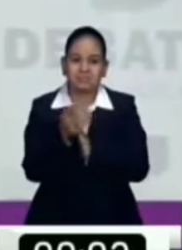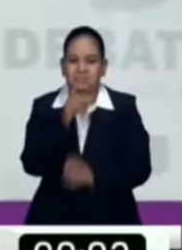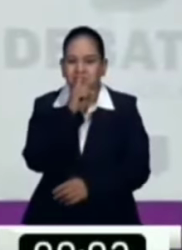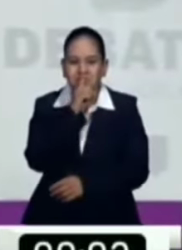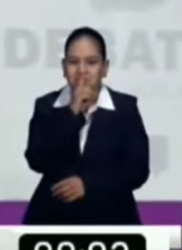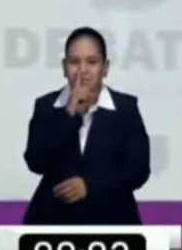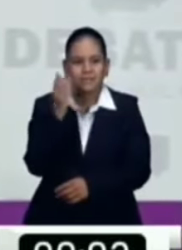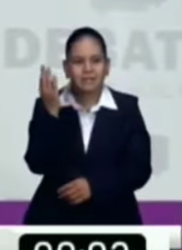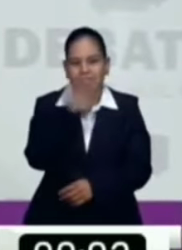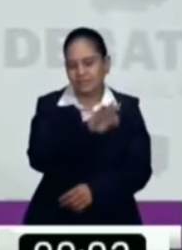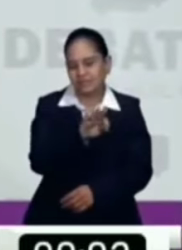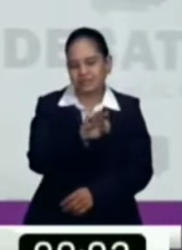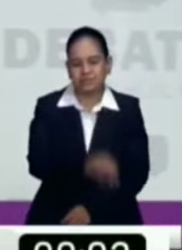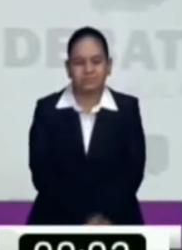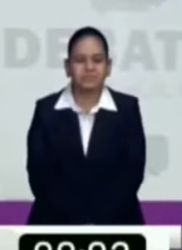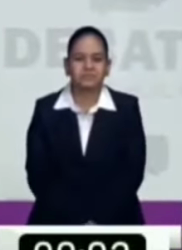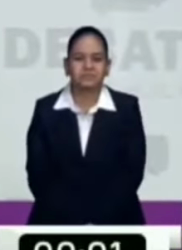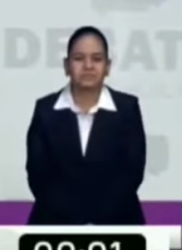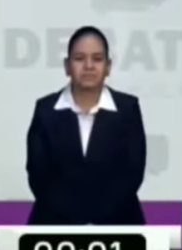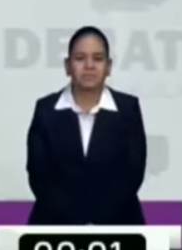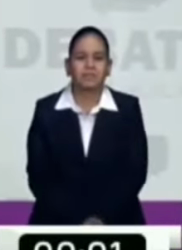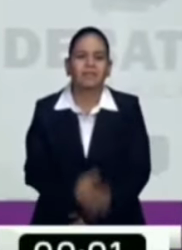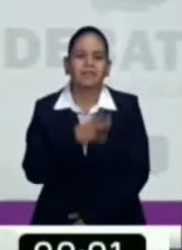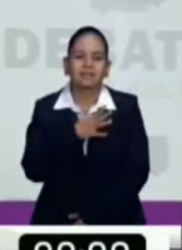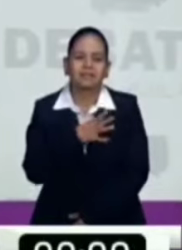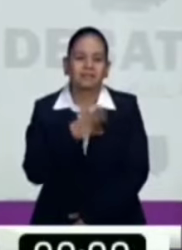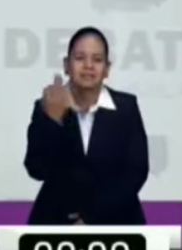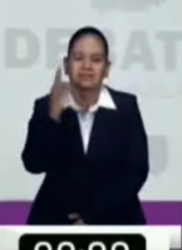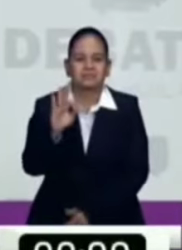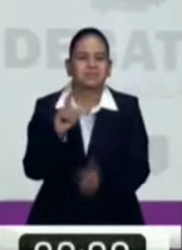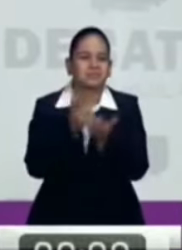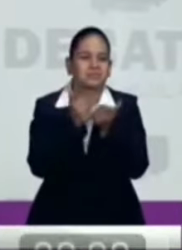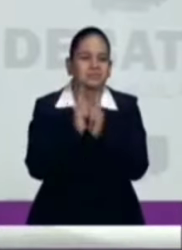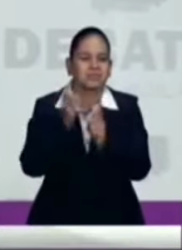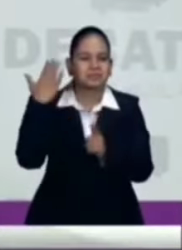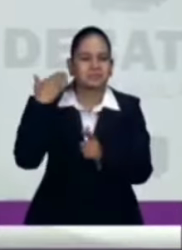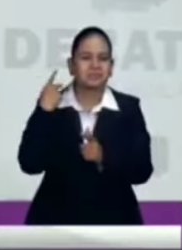traidor a los principios de todos los partidos que ha estado, que han sido muchos. Gracias, candidato.